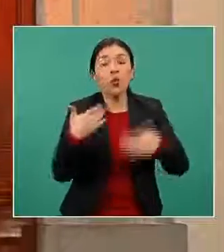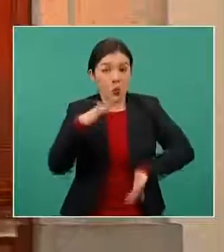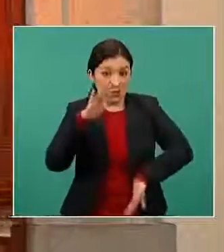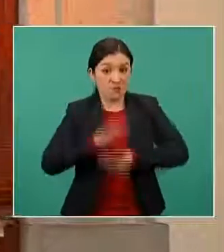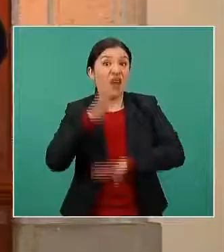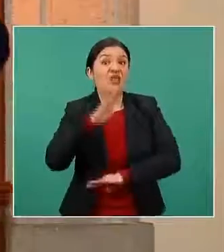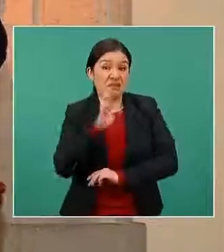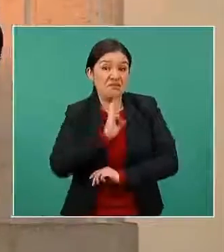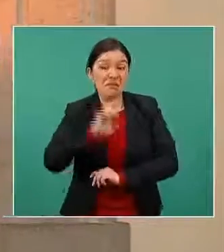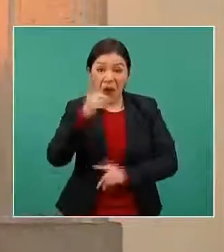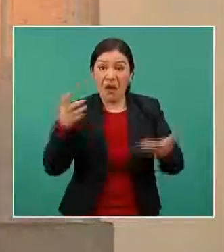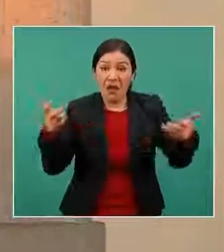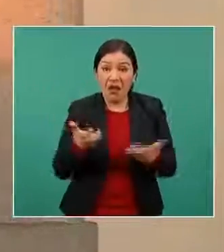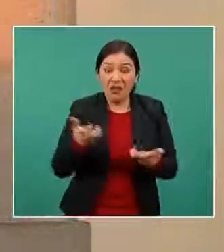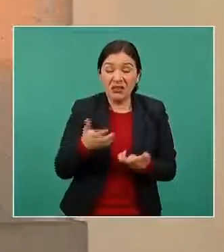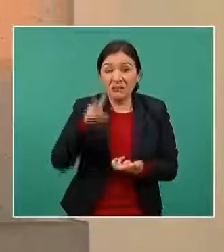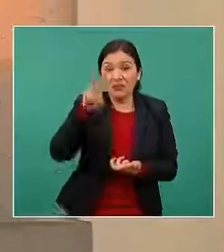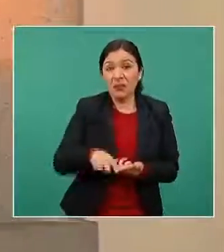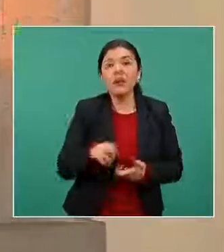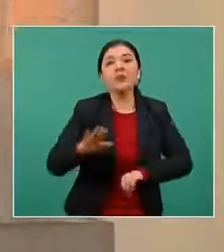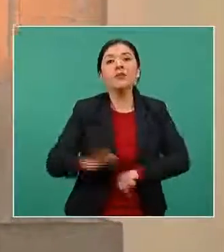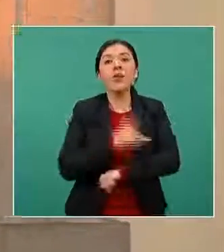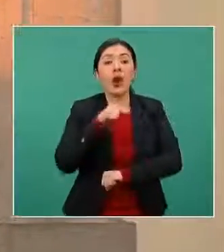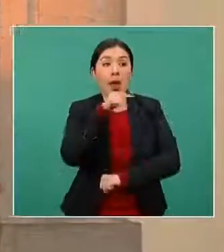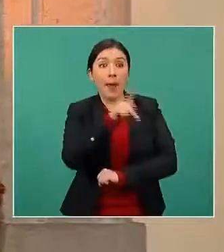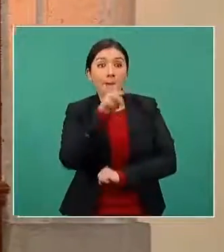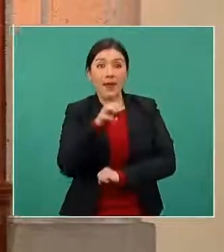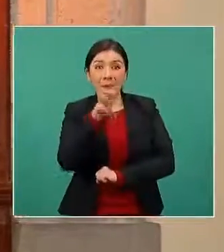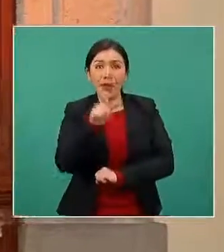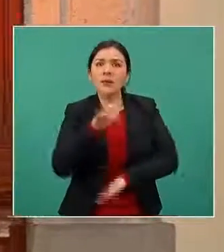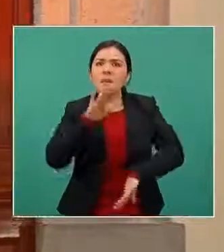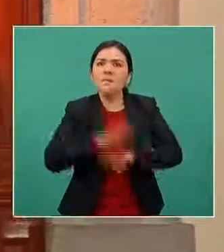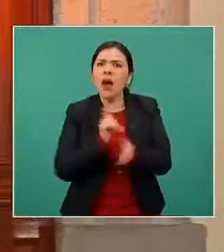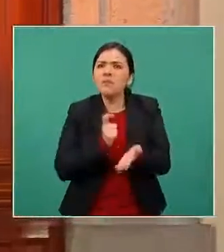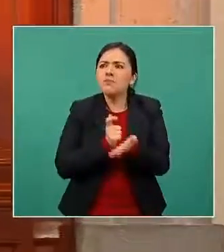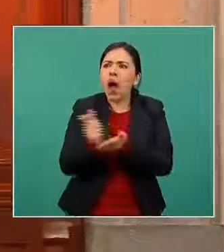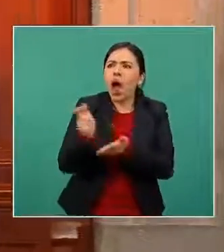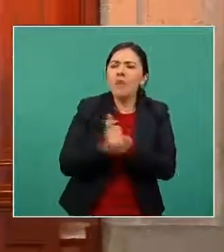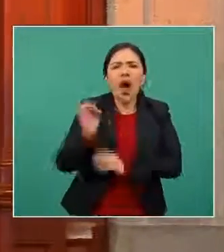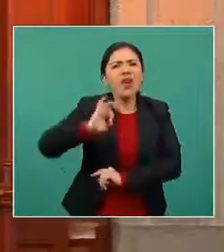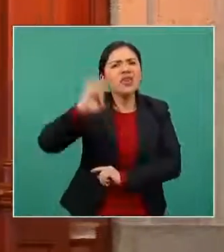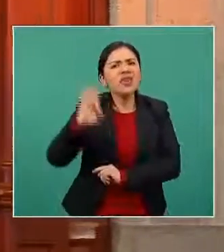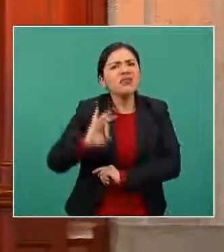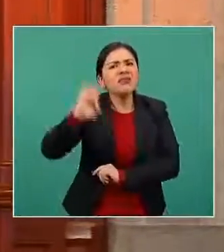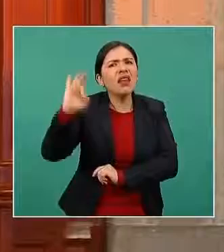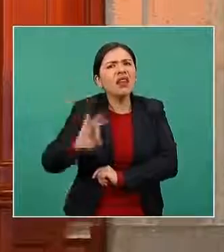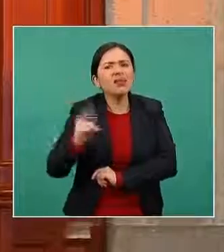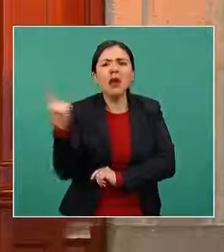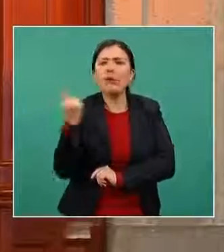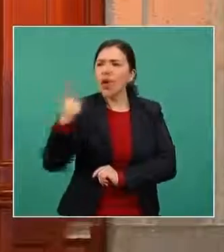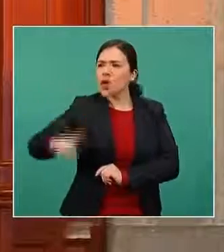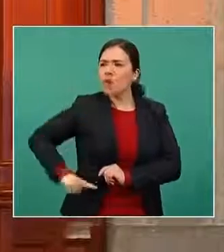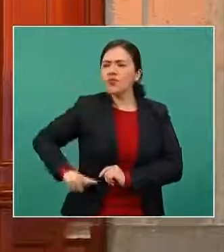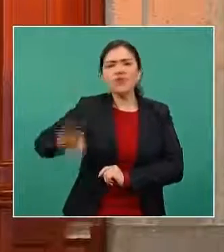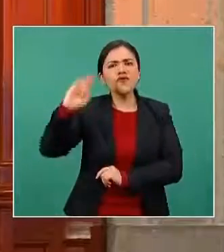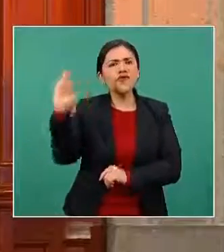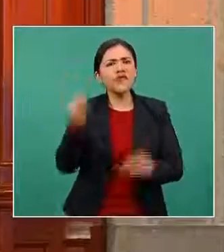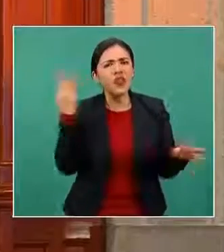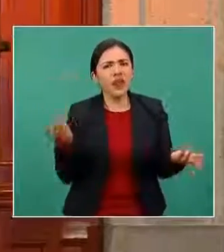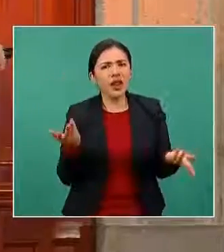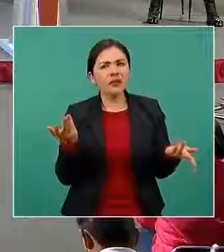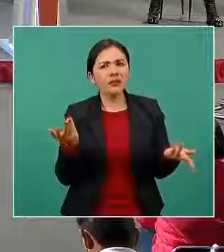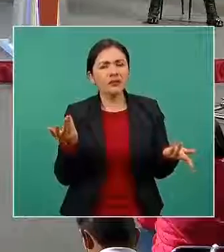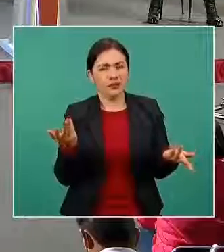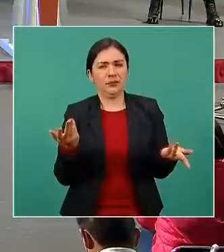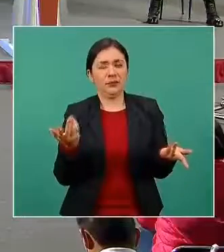inteligente porque Pemex paga más tasas de interés que las que paga el gobierno federal.